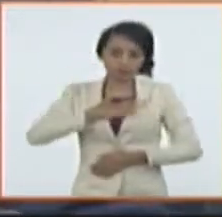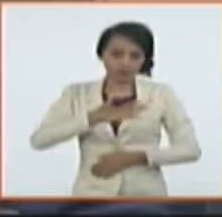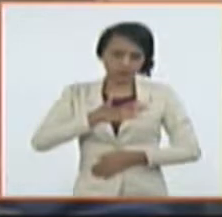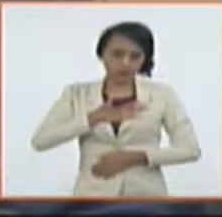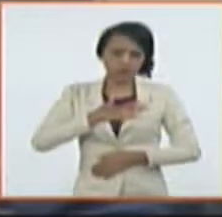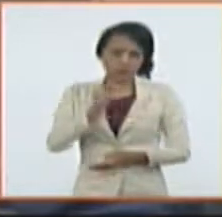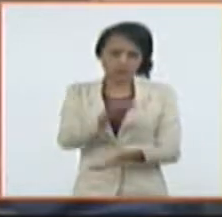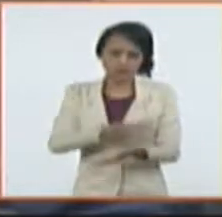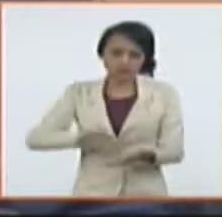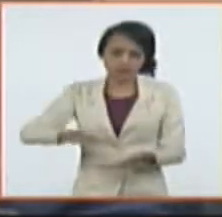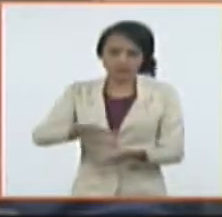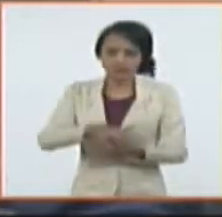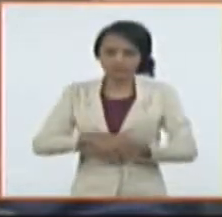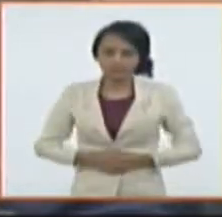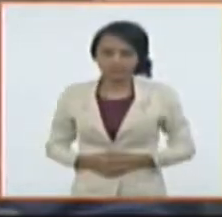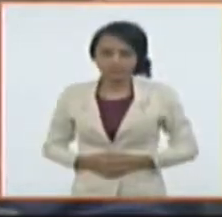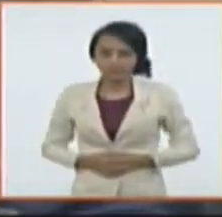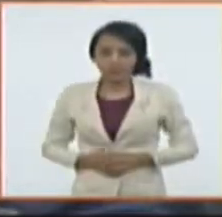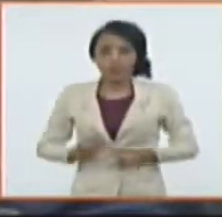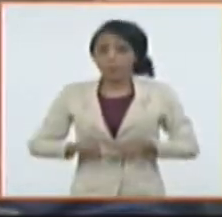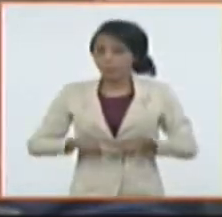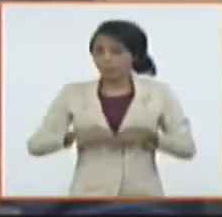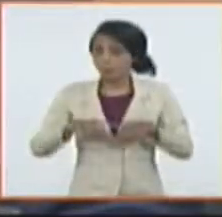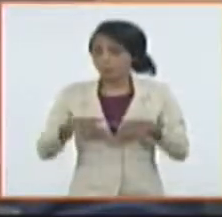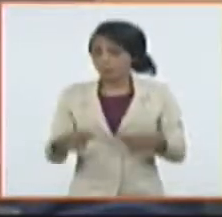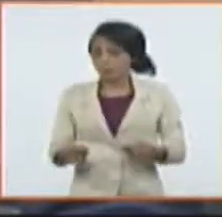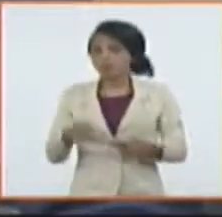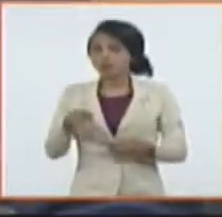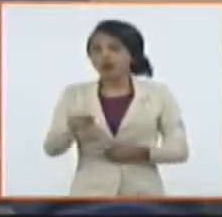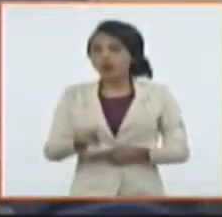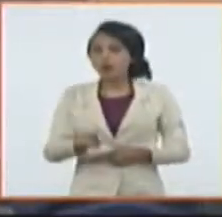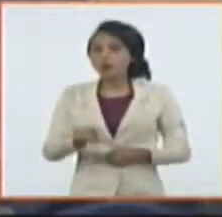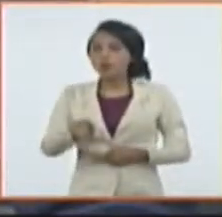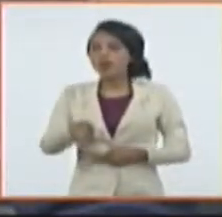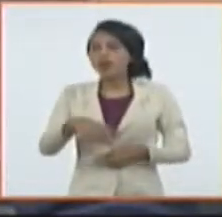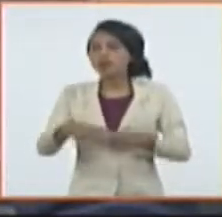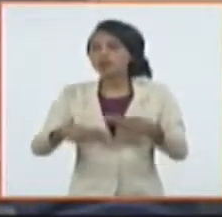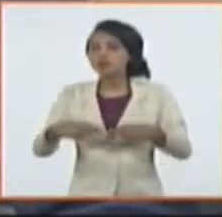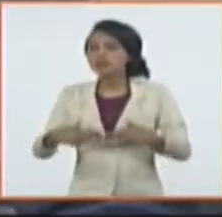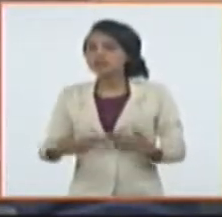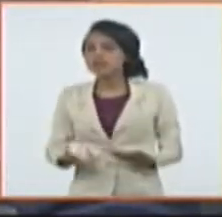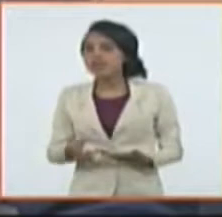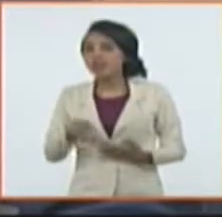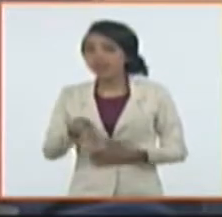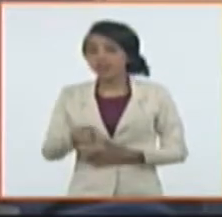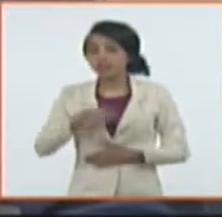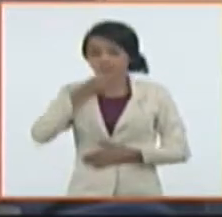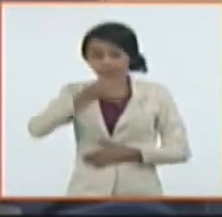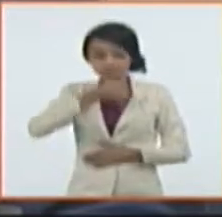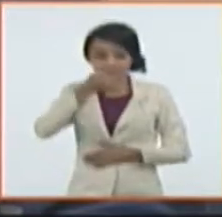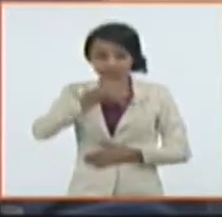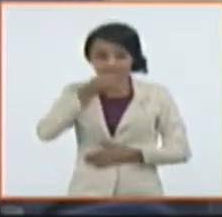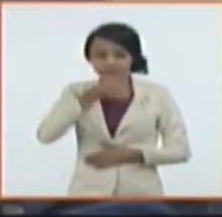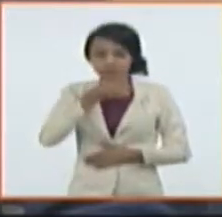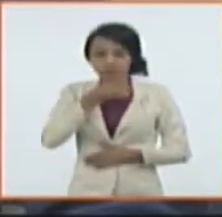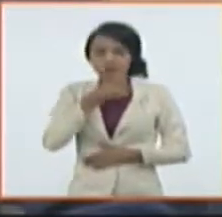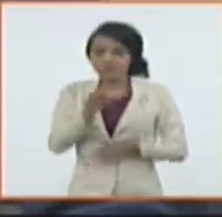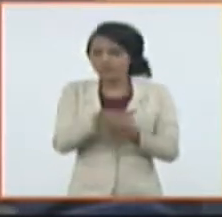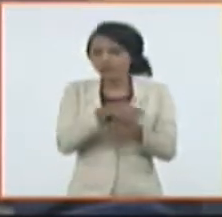sociedad. Por lo tanto, vamos a concentrar esta intervención en un grupo de aspectos